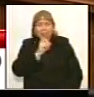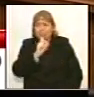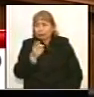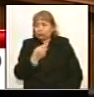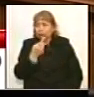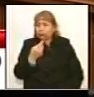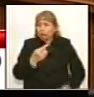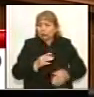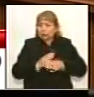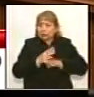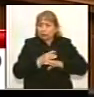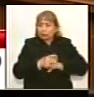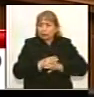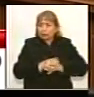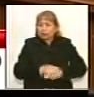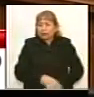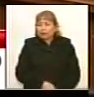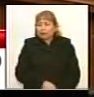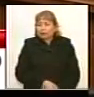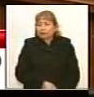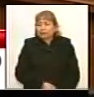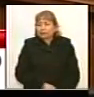a través de la...